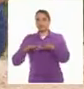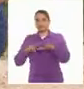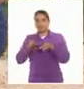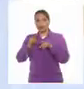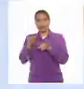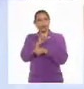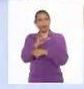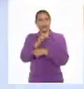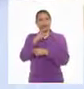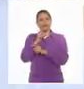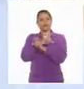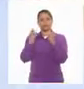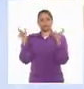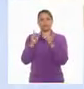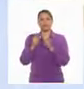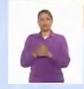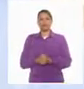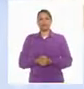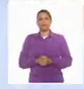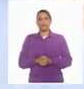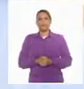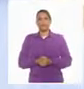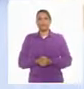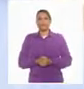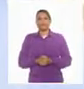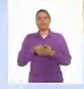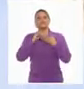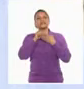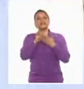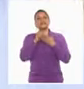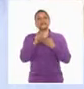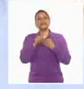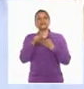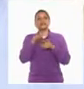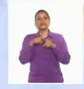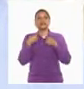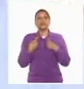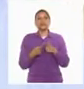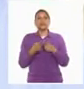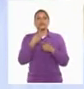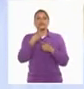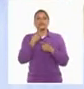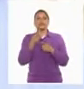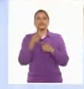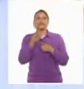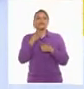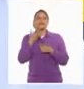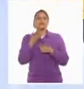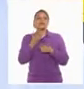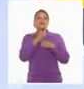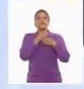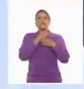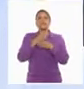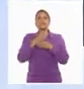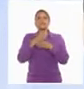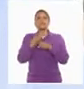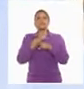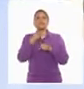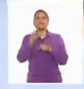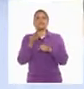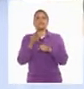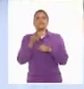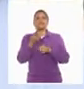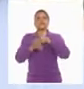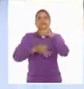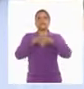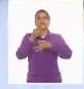logrado impacto. Dígase el servicio de la profilaxis preexposición, que es la denominada PREP, que se